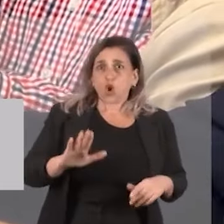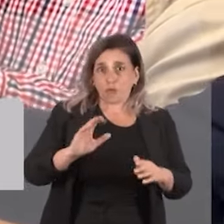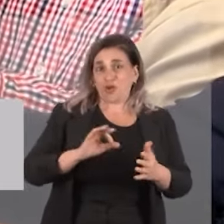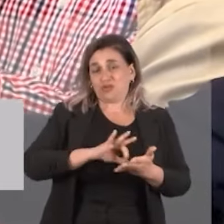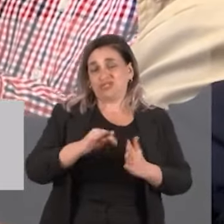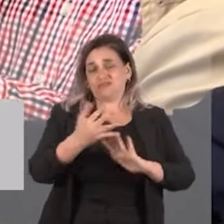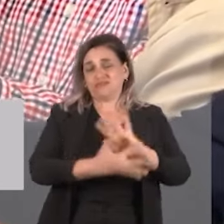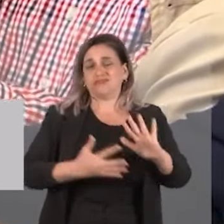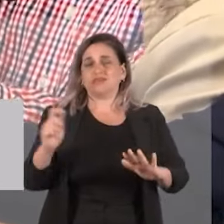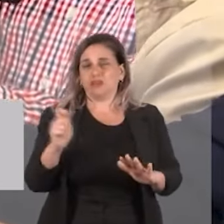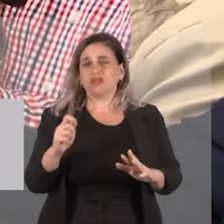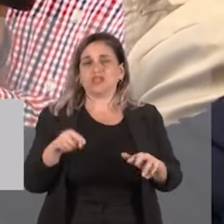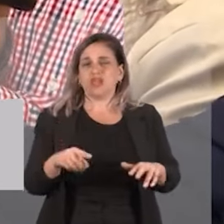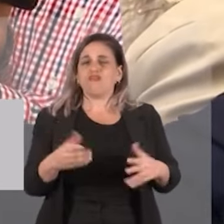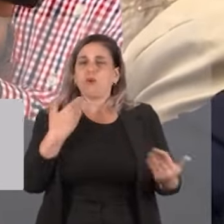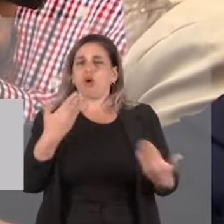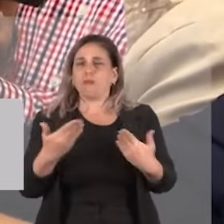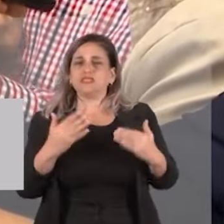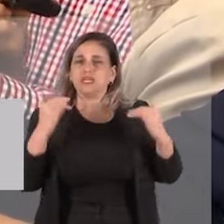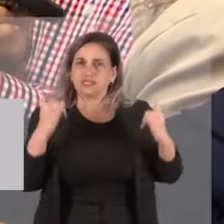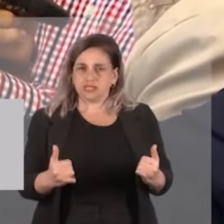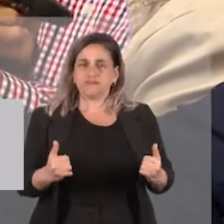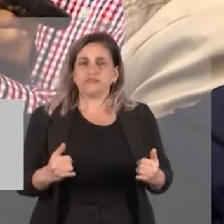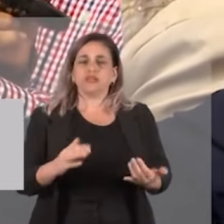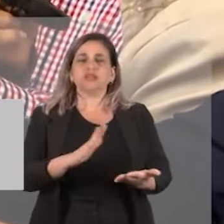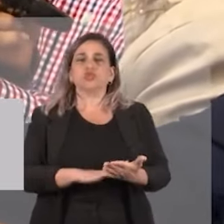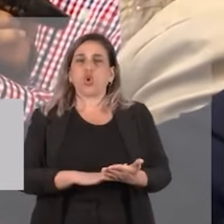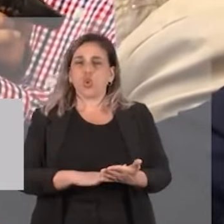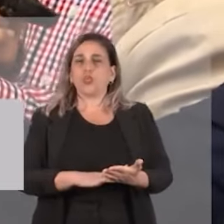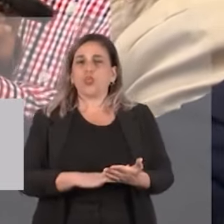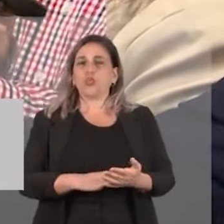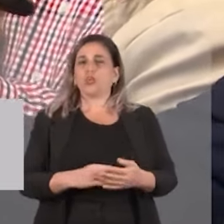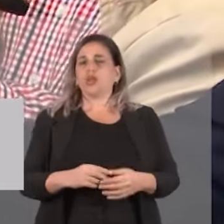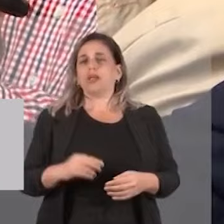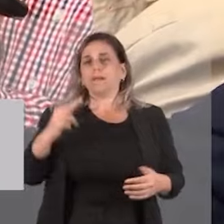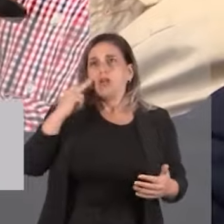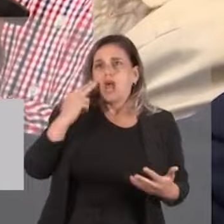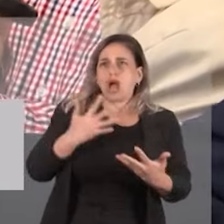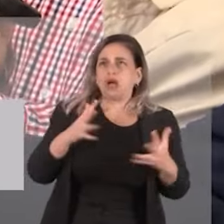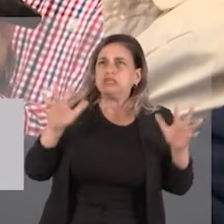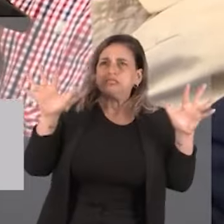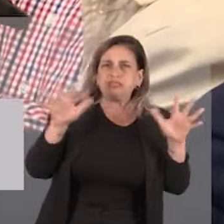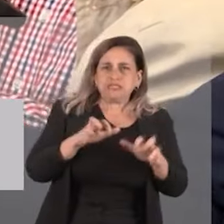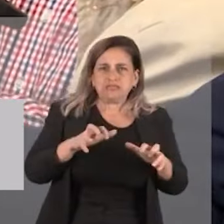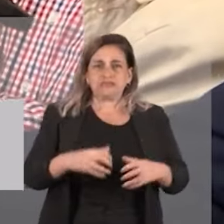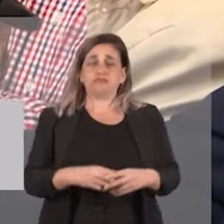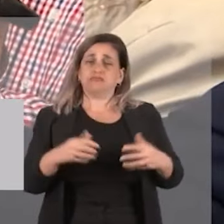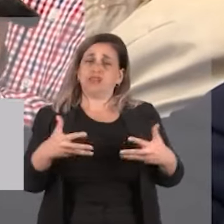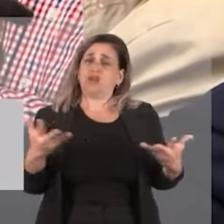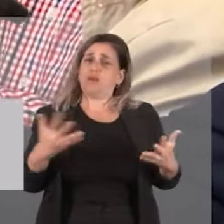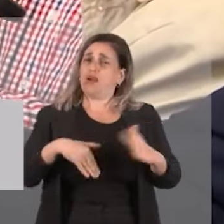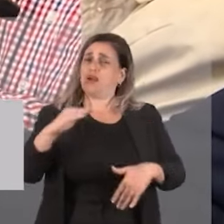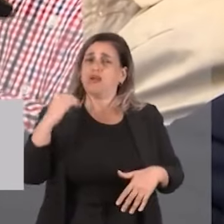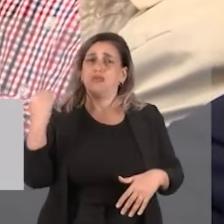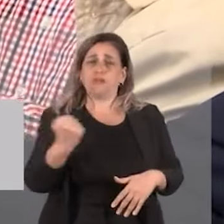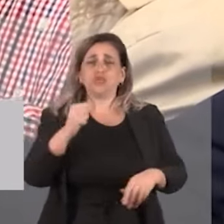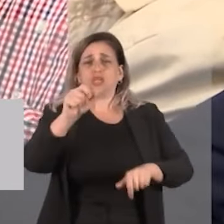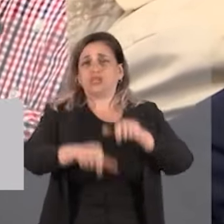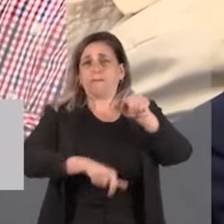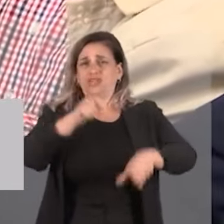con el Ministerio de Transporte, con los intendentes y con el propio SINAE, vamos a conversar